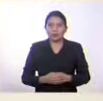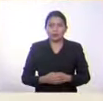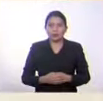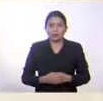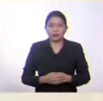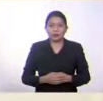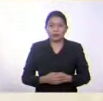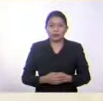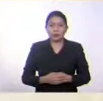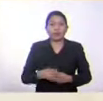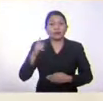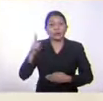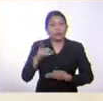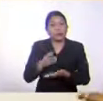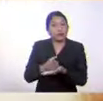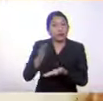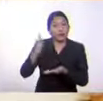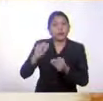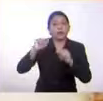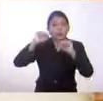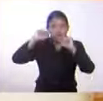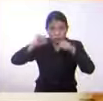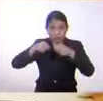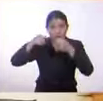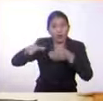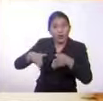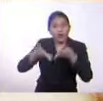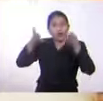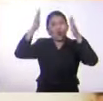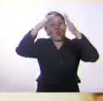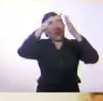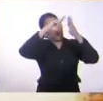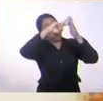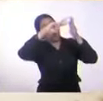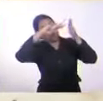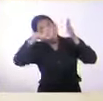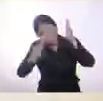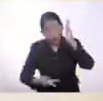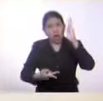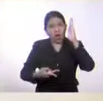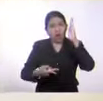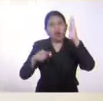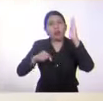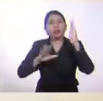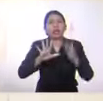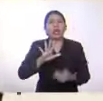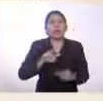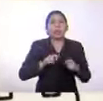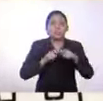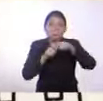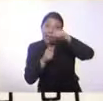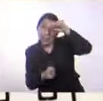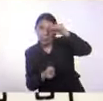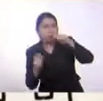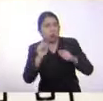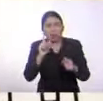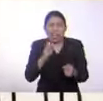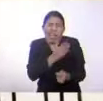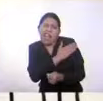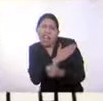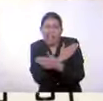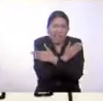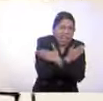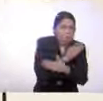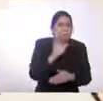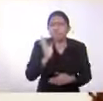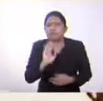Los coatíes pueden caer de una altura de hasta 5 metros sin hacerse daño. Es como si una persona